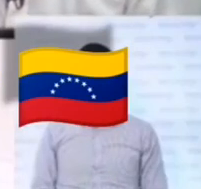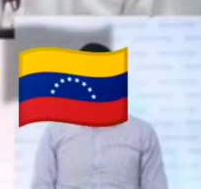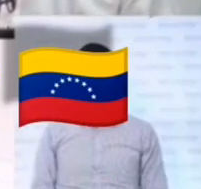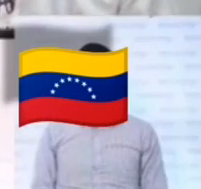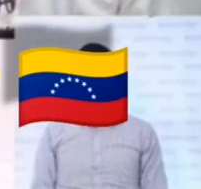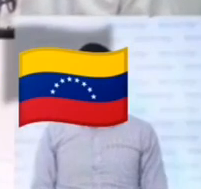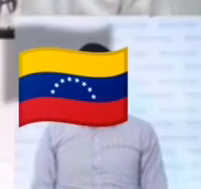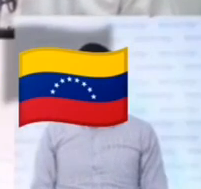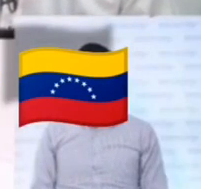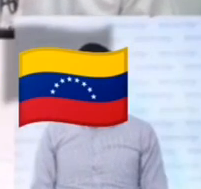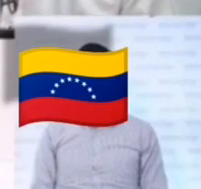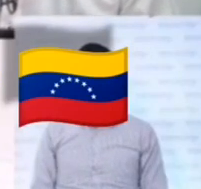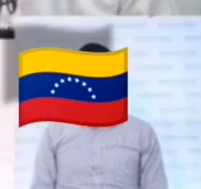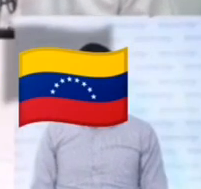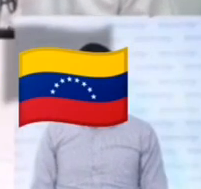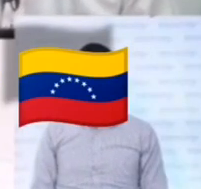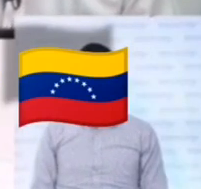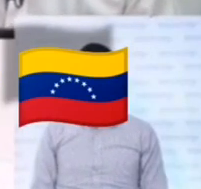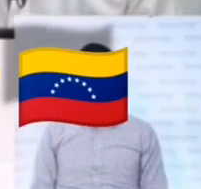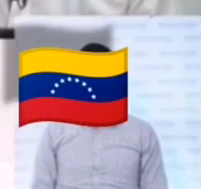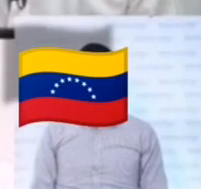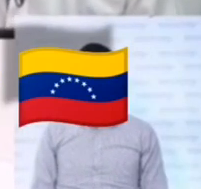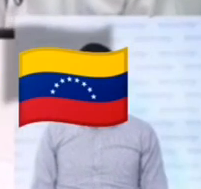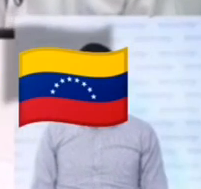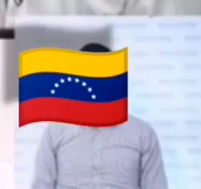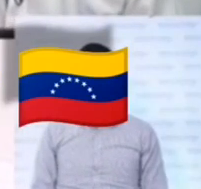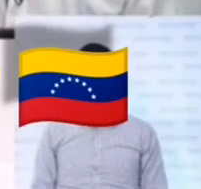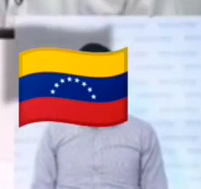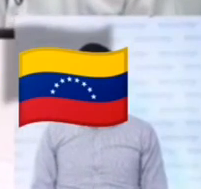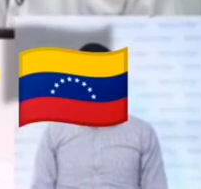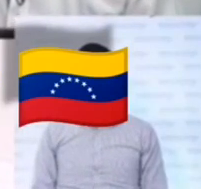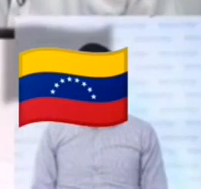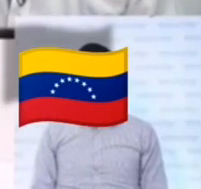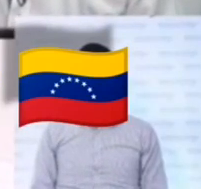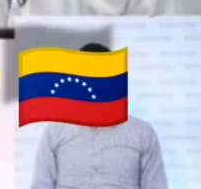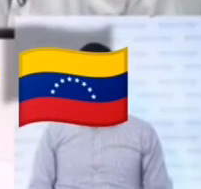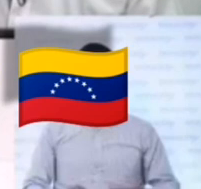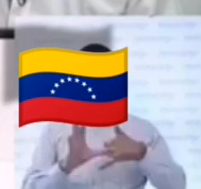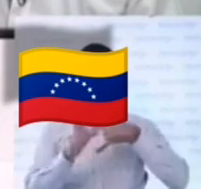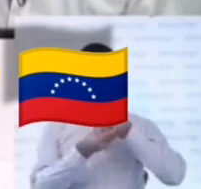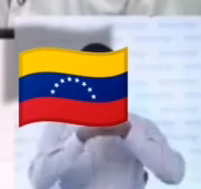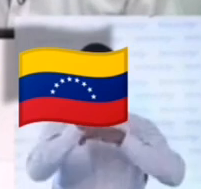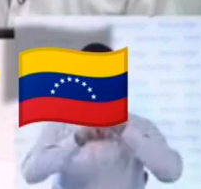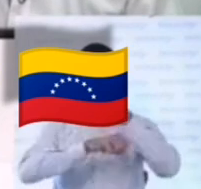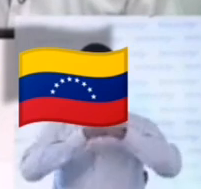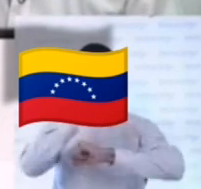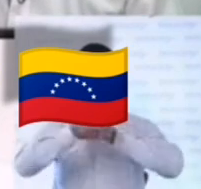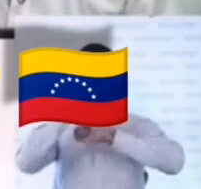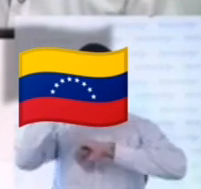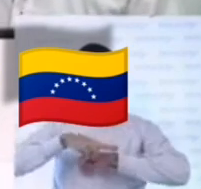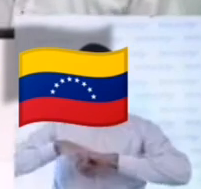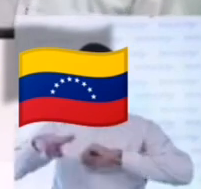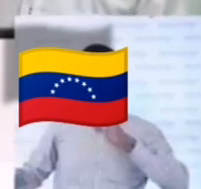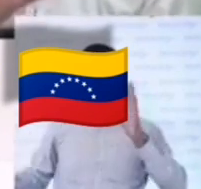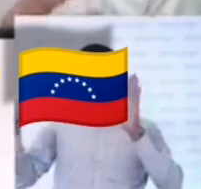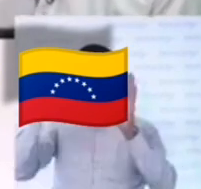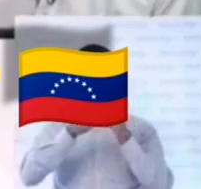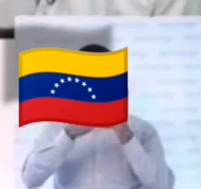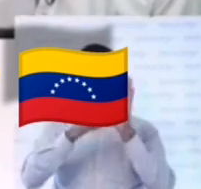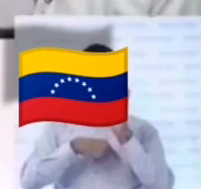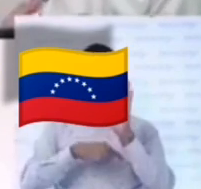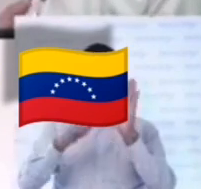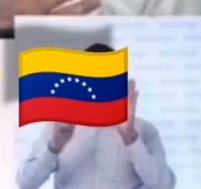Dice, señor, perdón un segundo, señor Migración, no puedo agregar a mi hijo de 7 años de edad como familiar porque mi